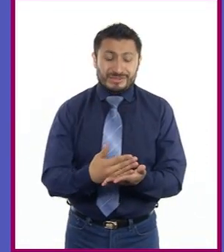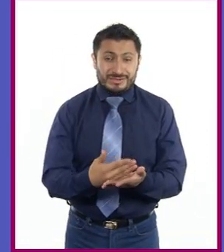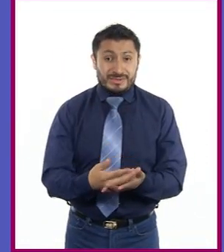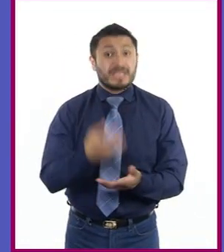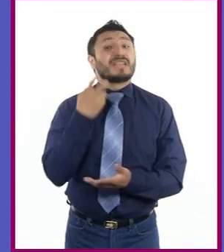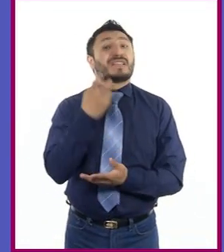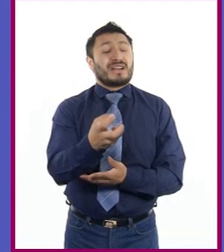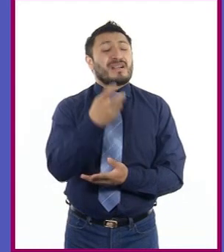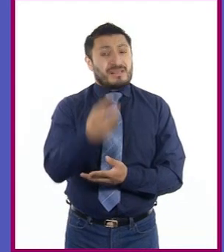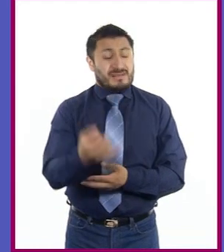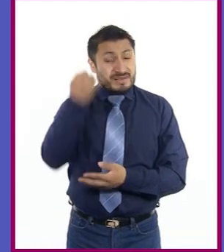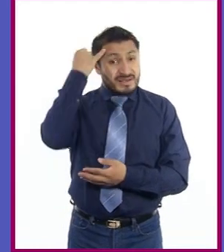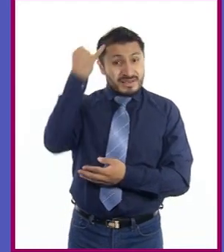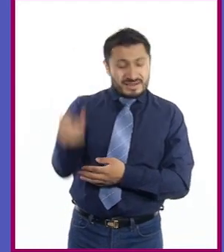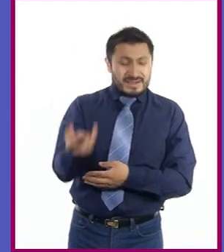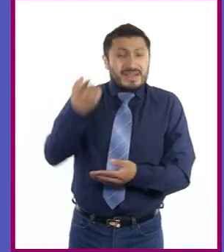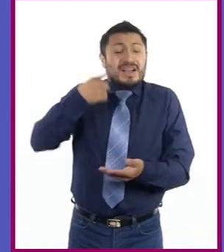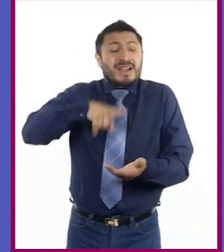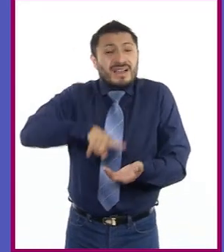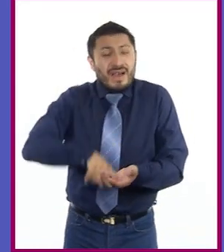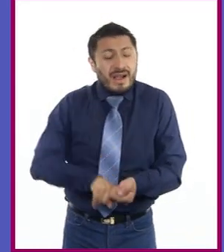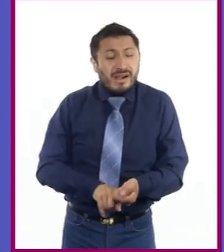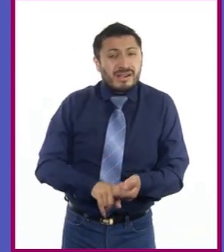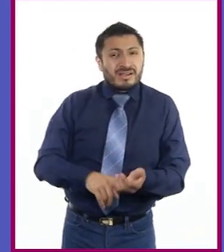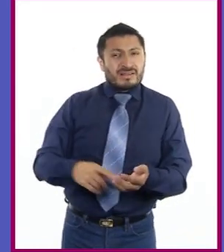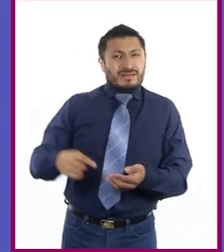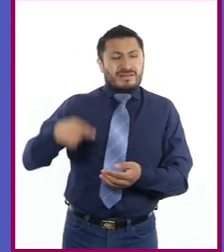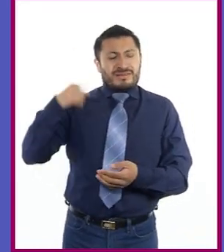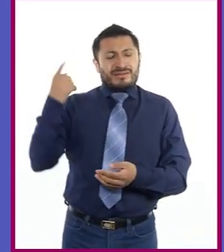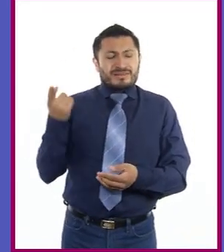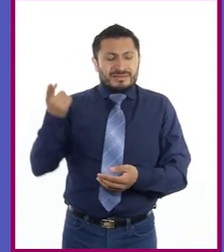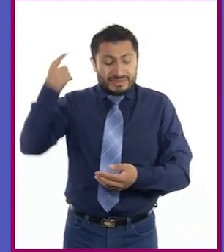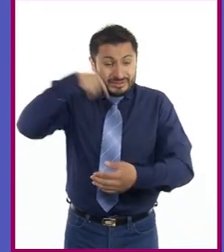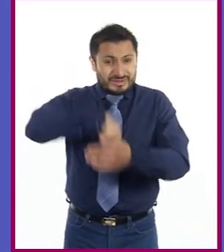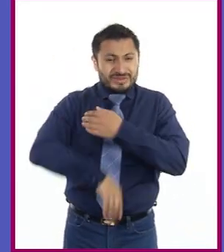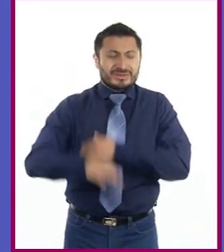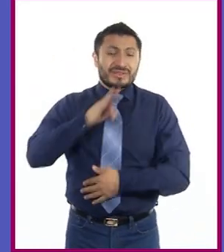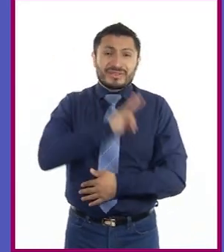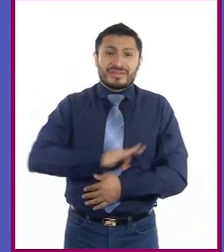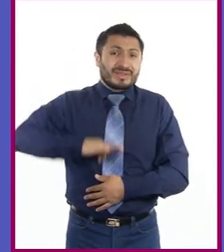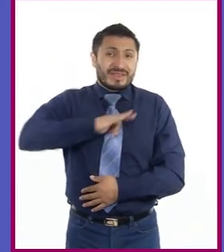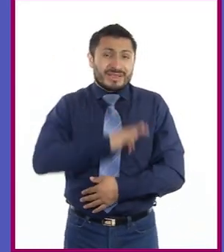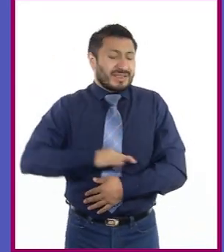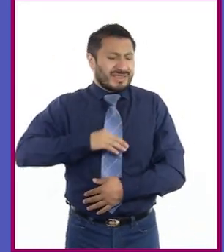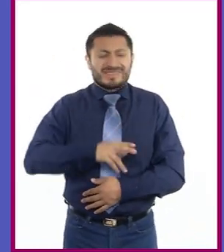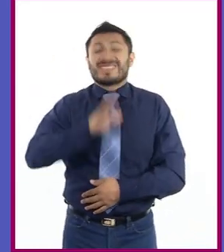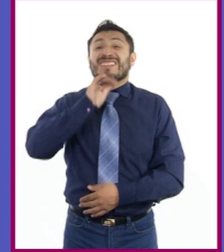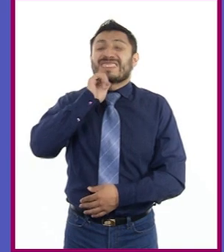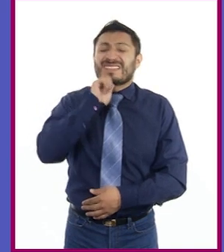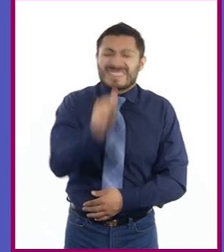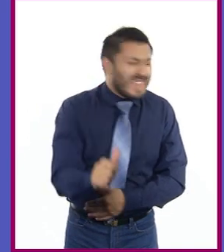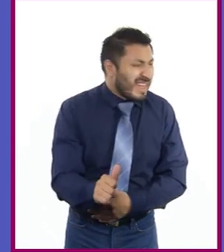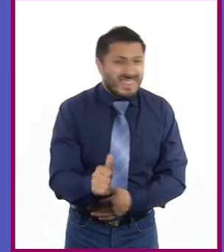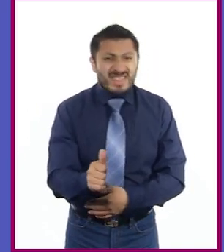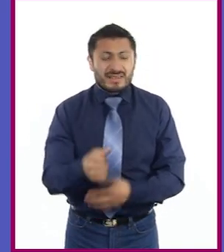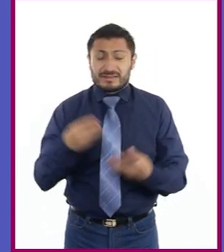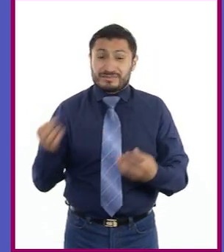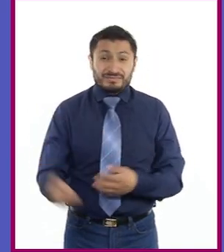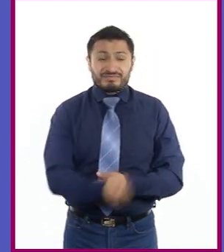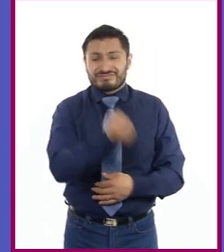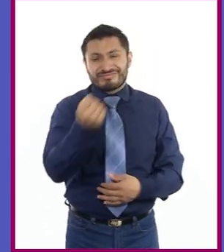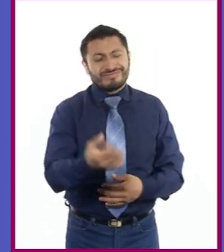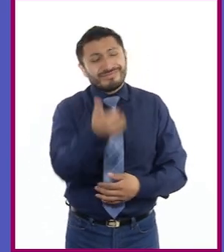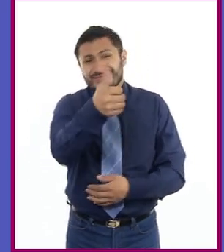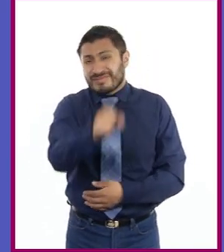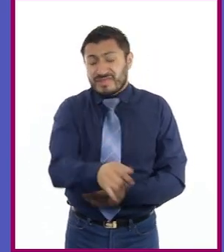Esta es la consideración que hace nuestra infelicidad tan larga. ¿Quién, si esto no